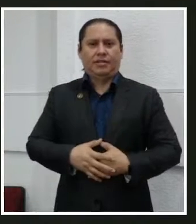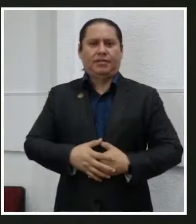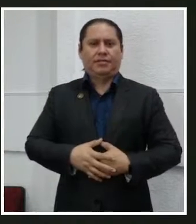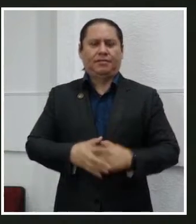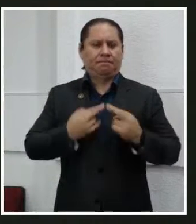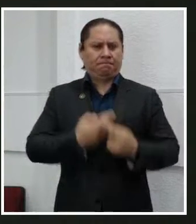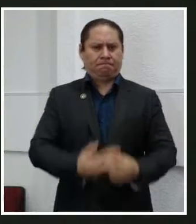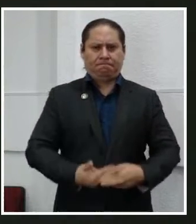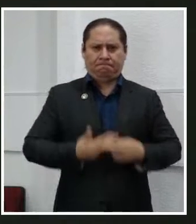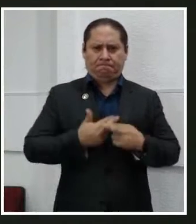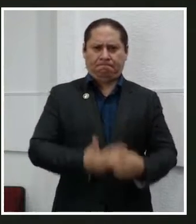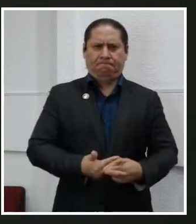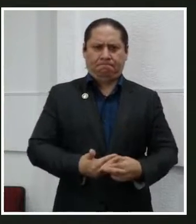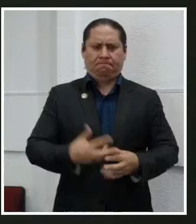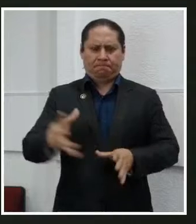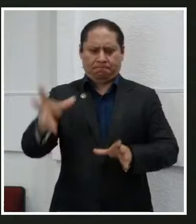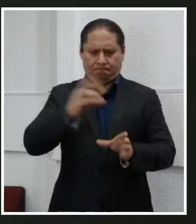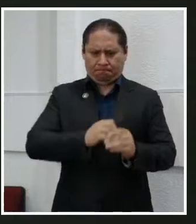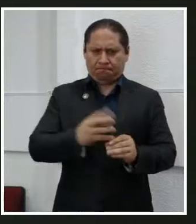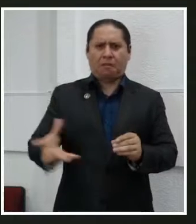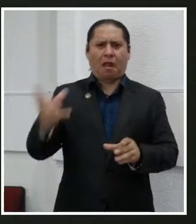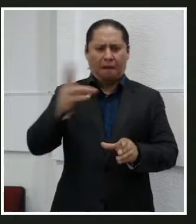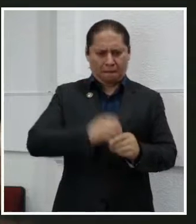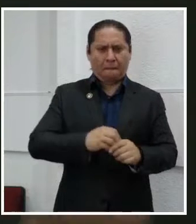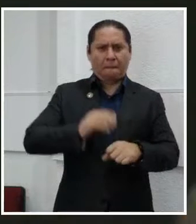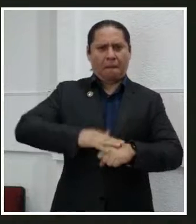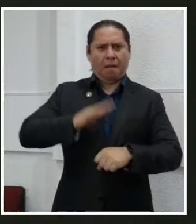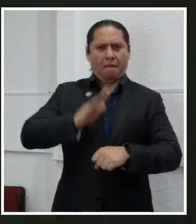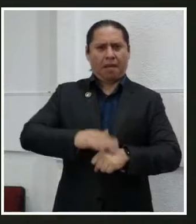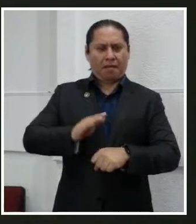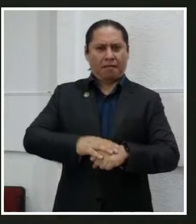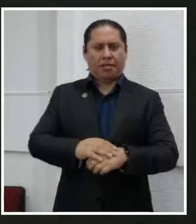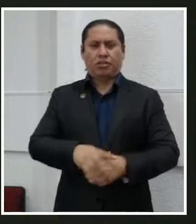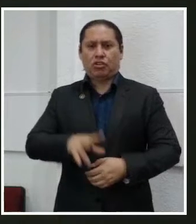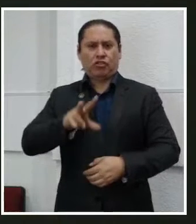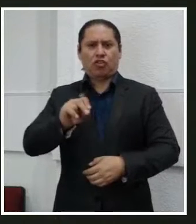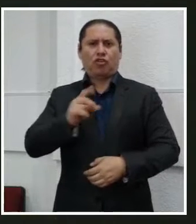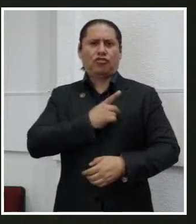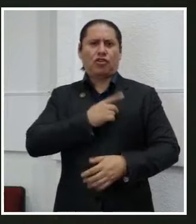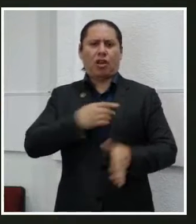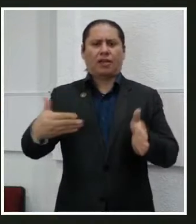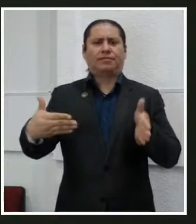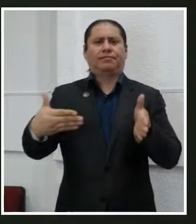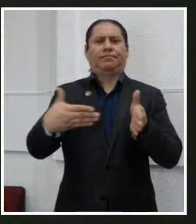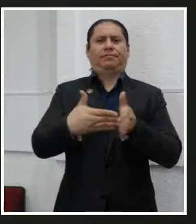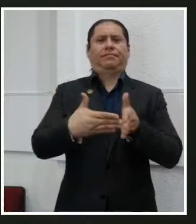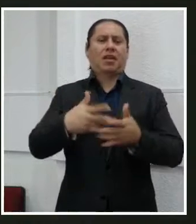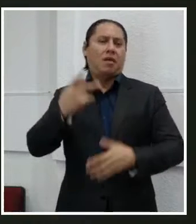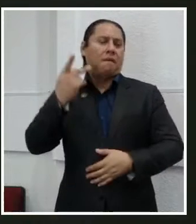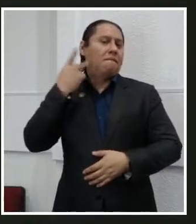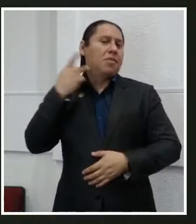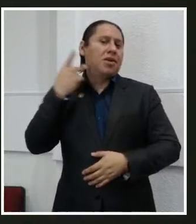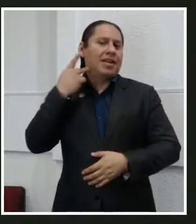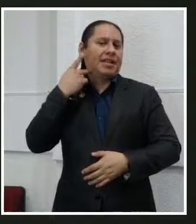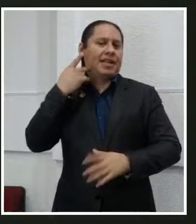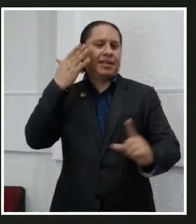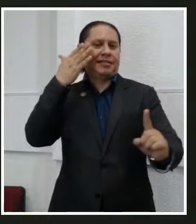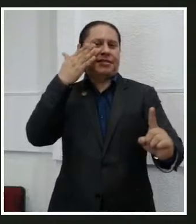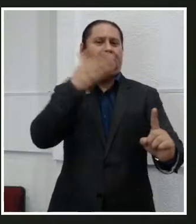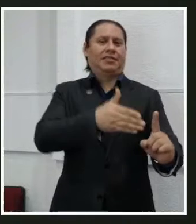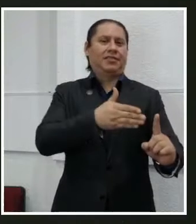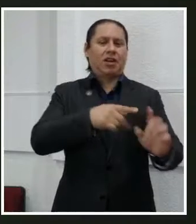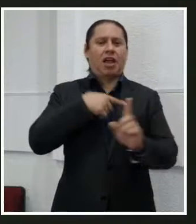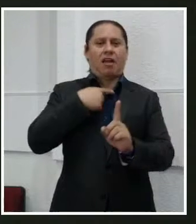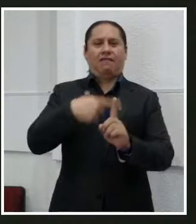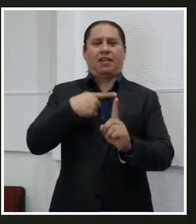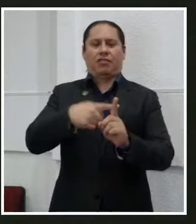enriqueciendo los ámbitos productivos. Es decir, no se limita solamente a las políticas focalizadas a